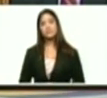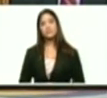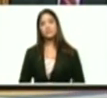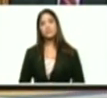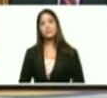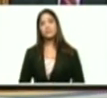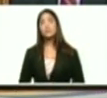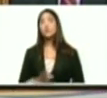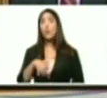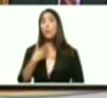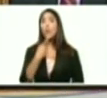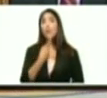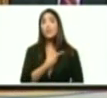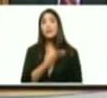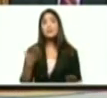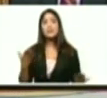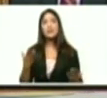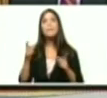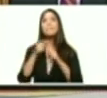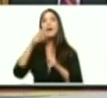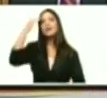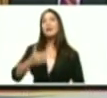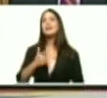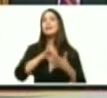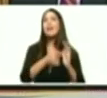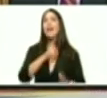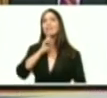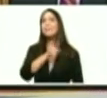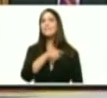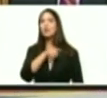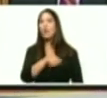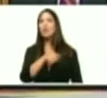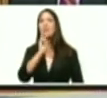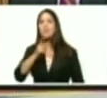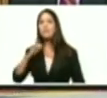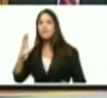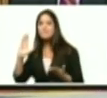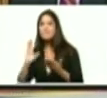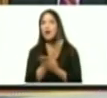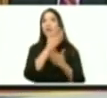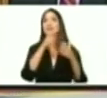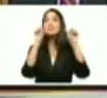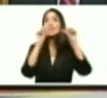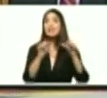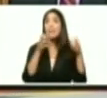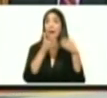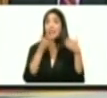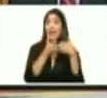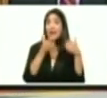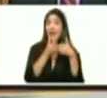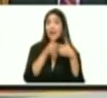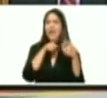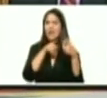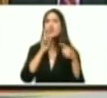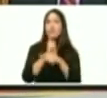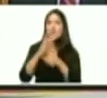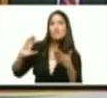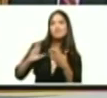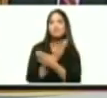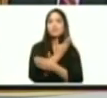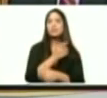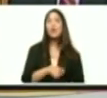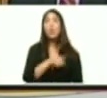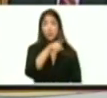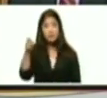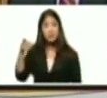y lo puedo decir, en términos militares, es el enemigo a vencer, la guerra económica, el sistema de guerra económica, instalado es el enemigo a vencer, que